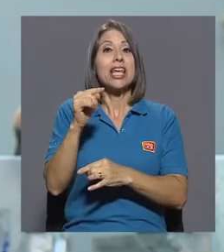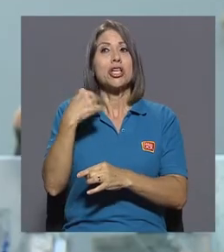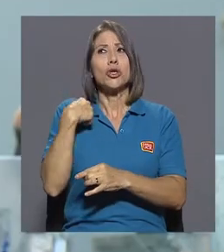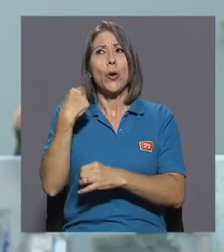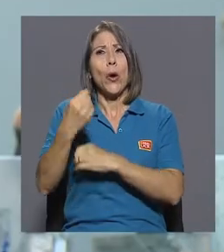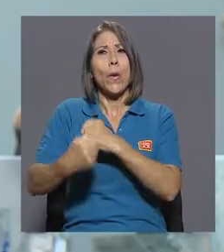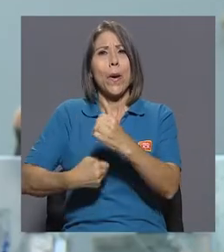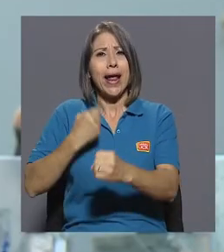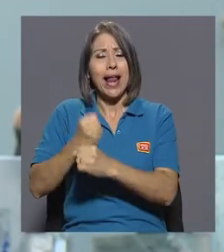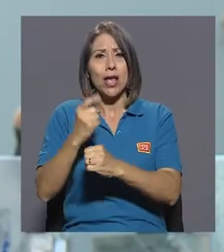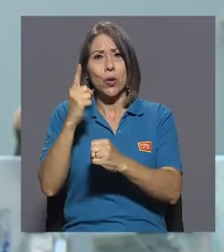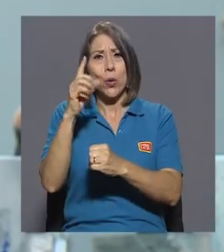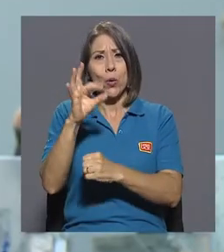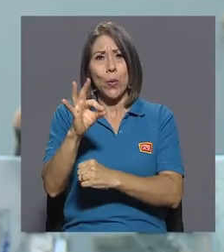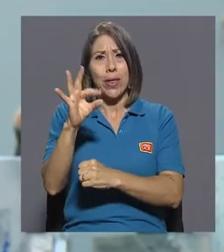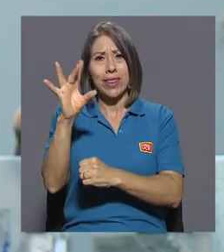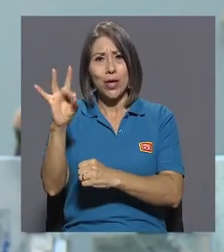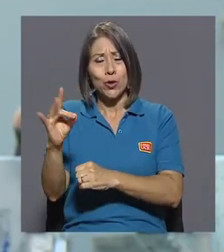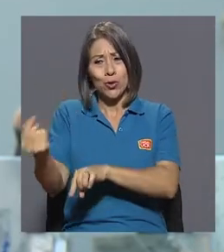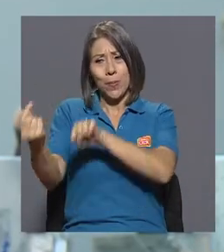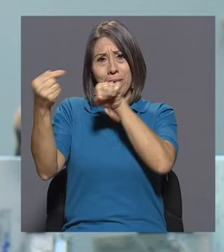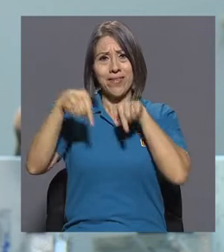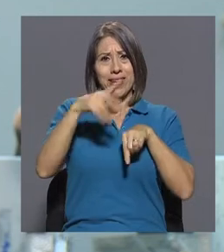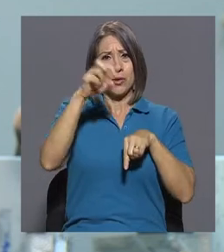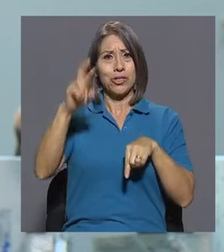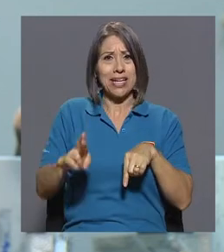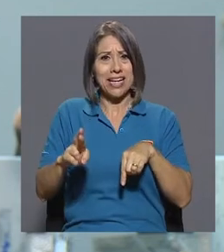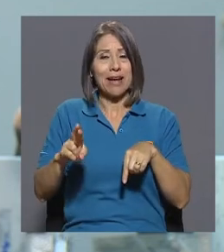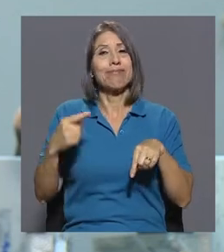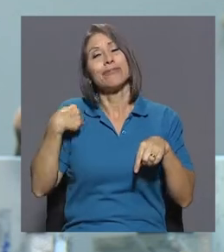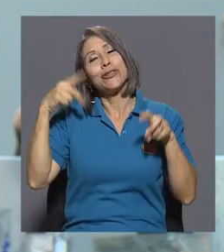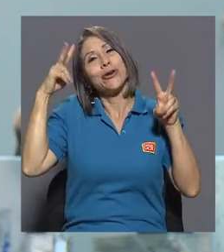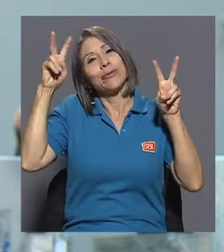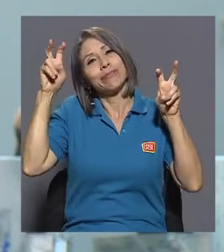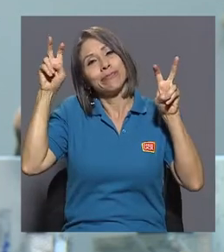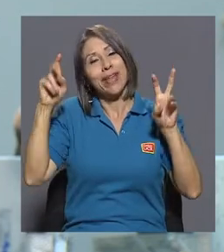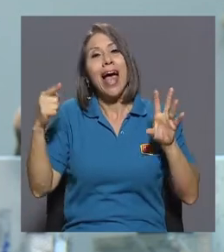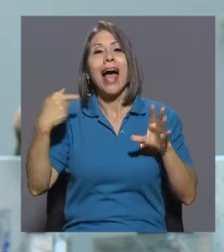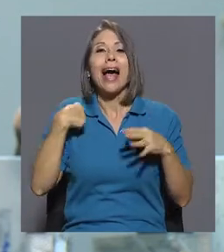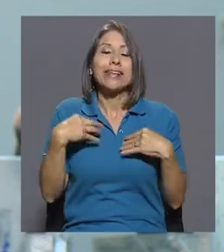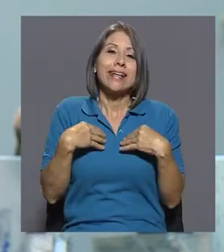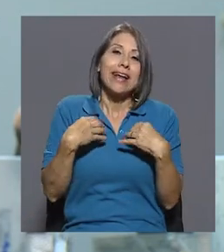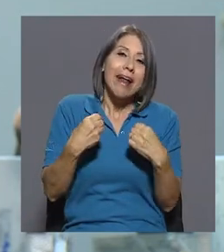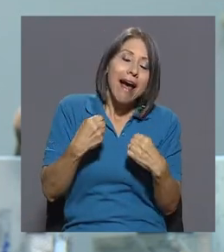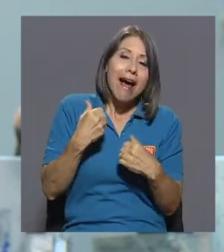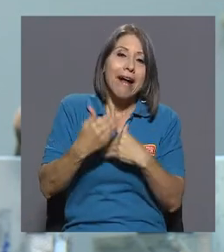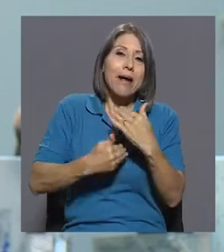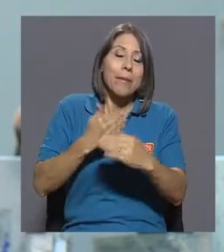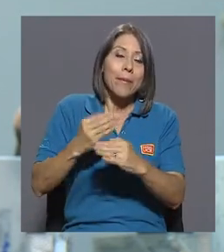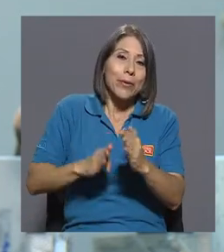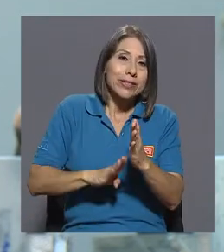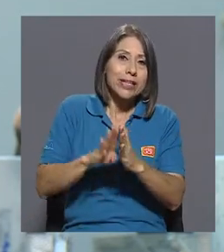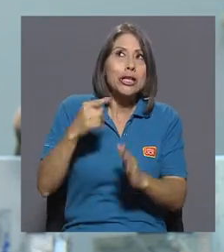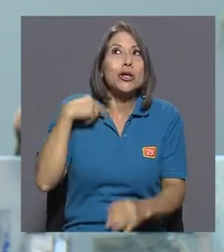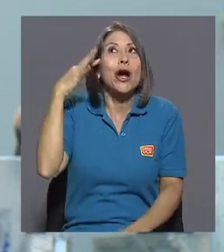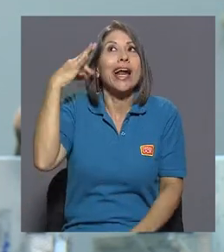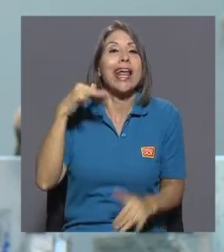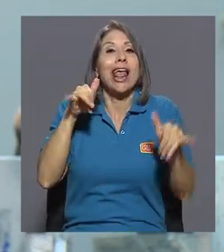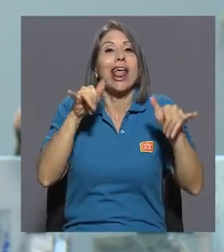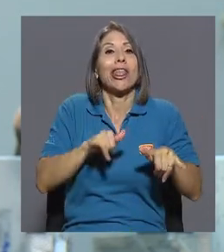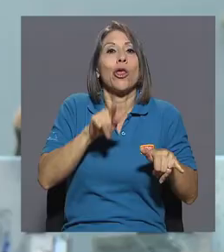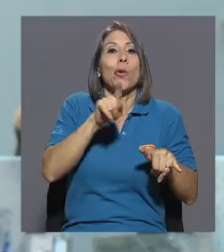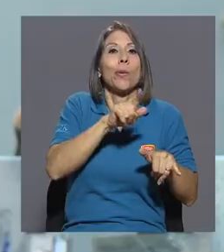yo, a sanar, a procesar, y lo que pensé que iba a ser un mes se ha convertido en 20